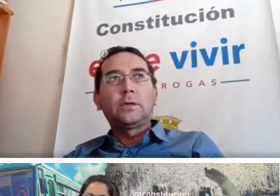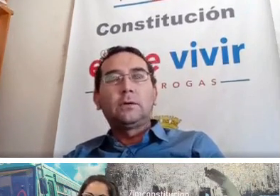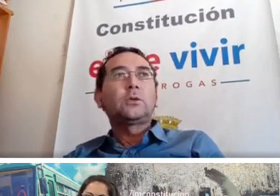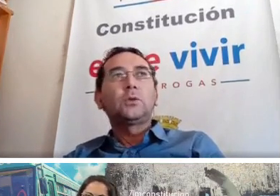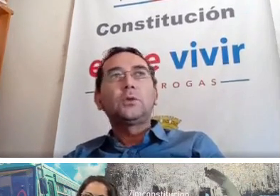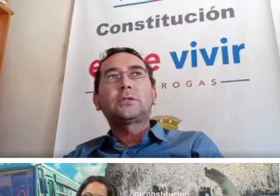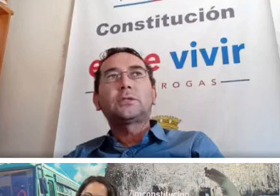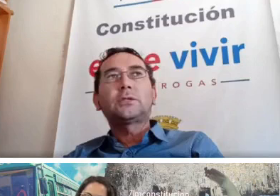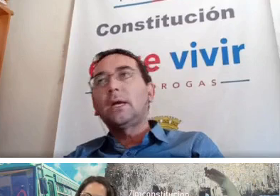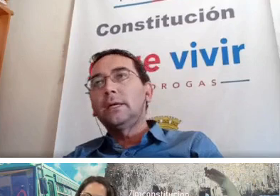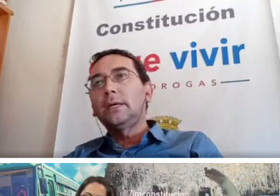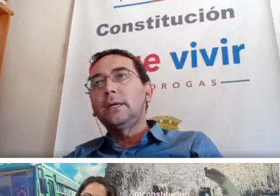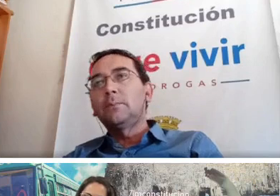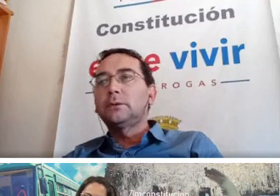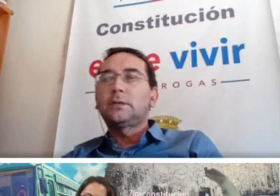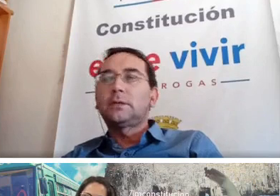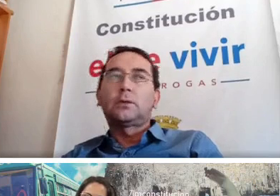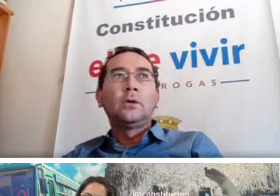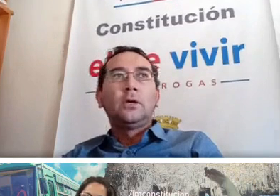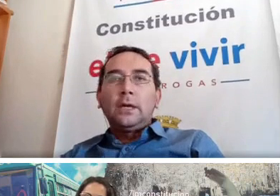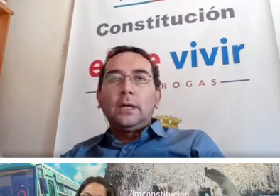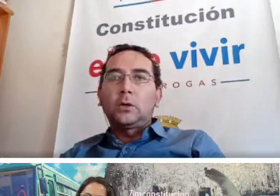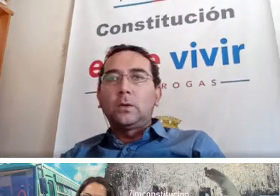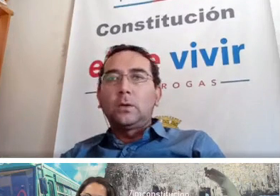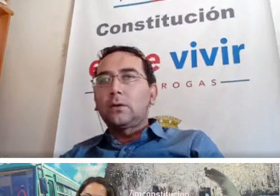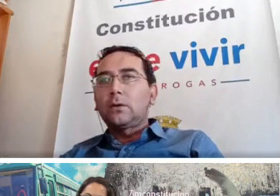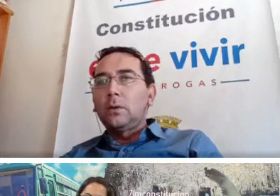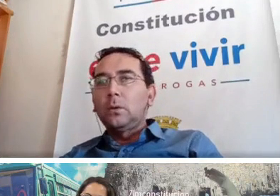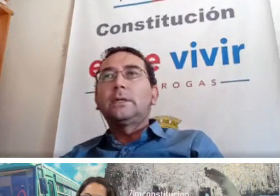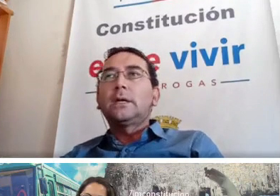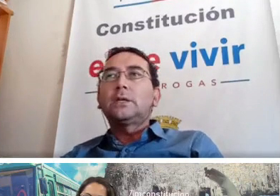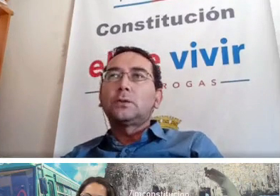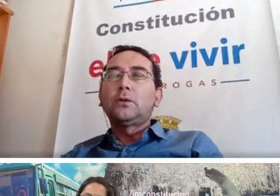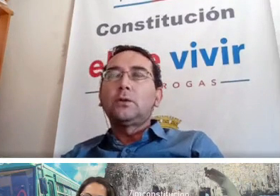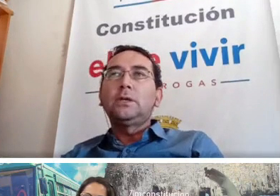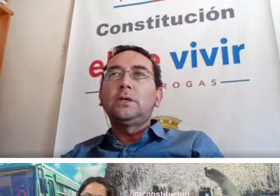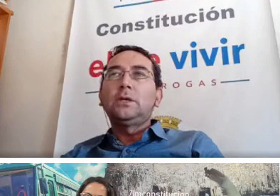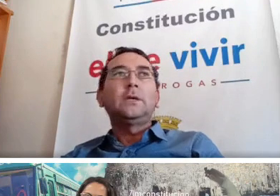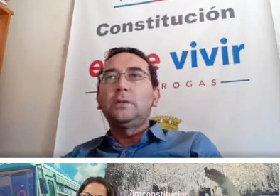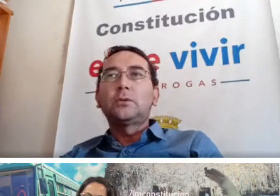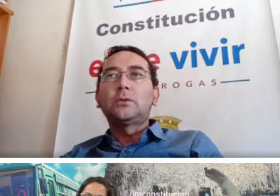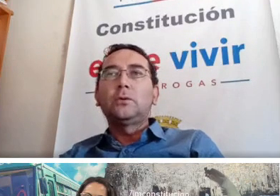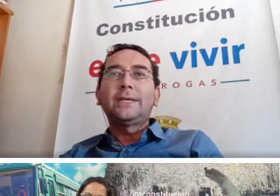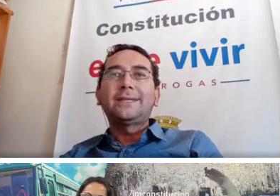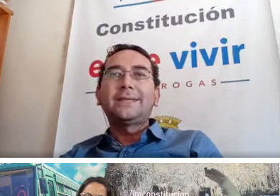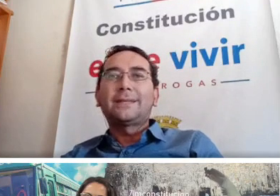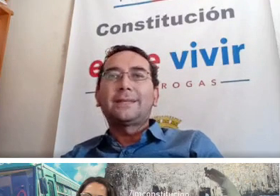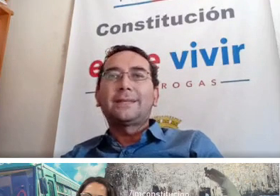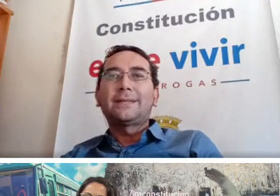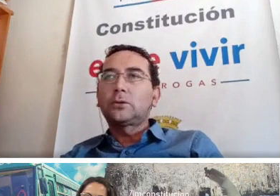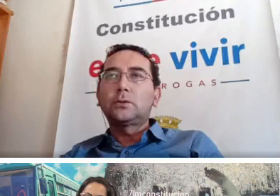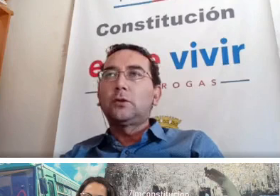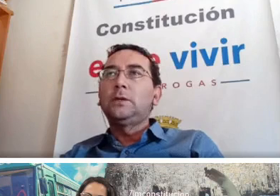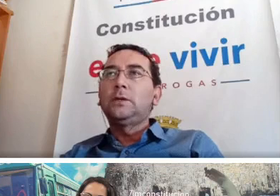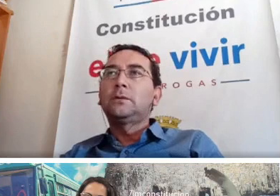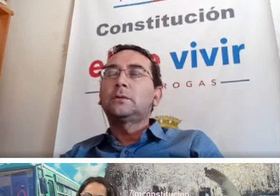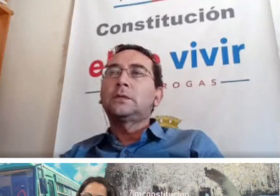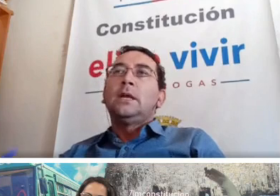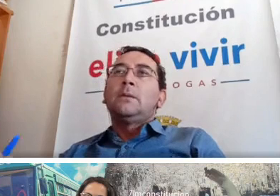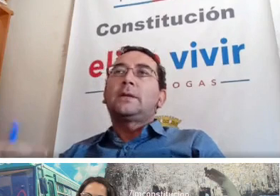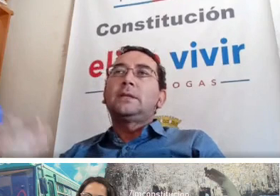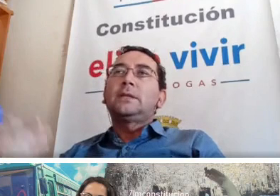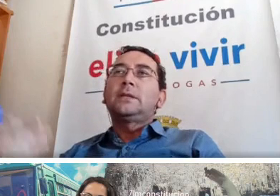los grandes estudios nacionales en población, tanto escolar como adulta, son anónimos, y también todo lo que es tratamiento para nosotros es anónimo.